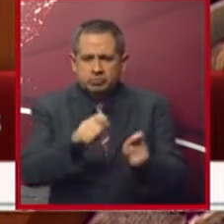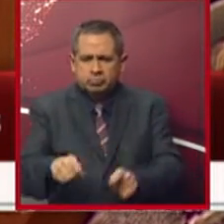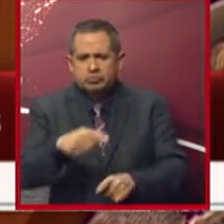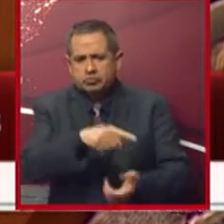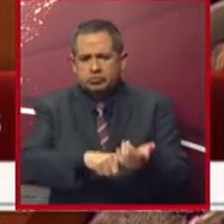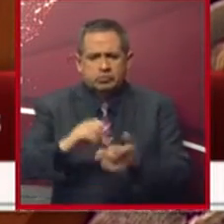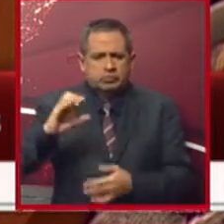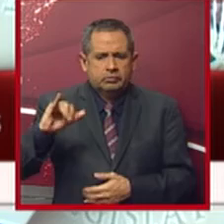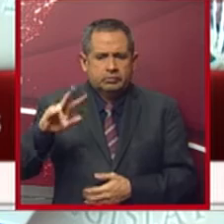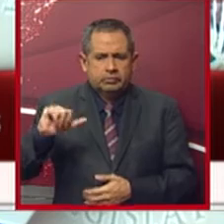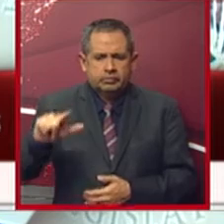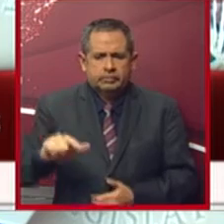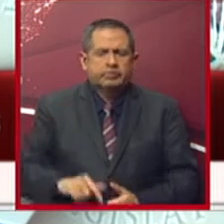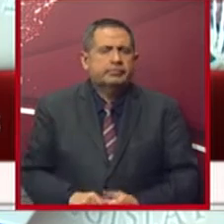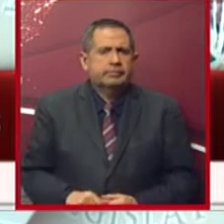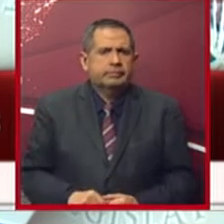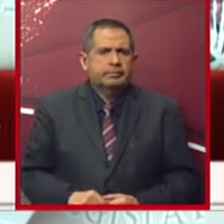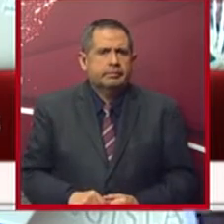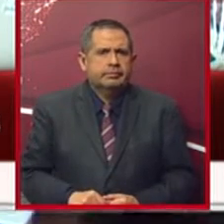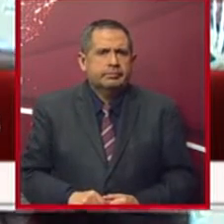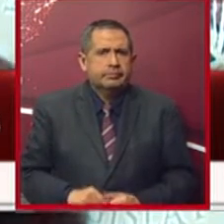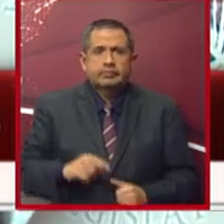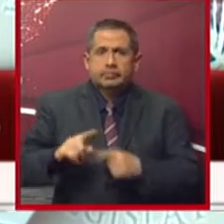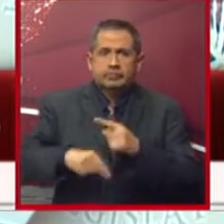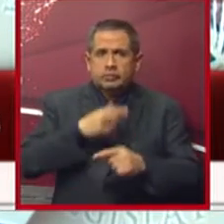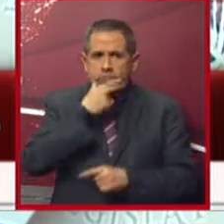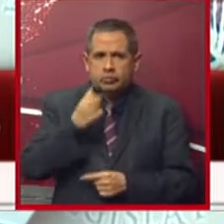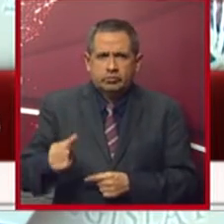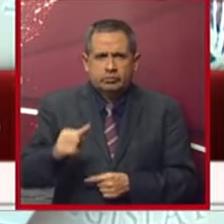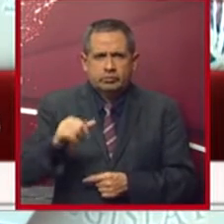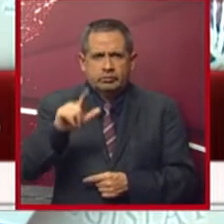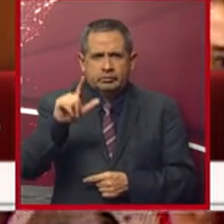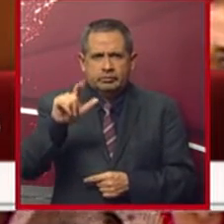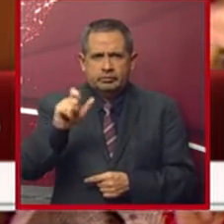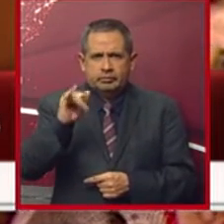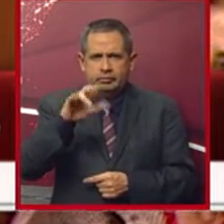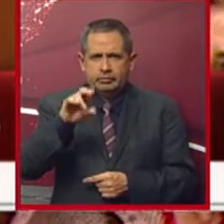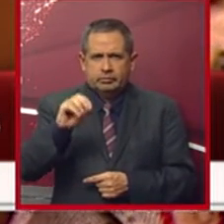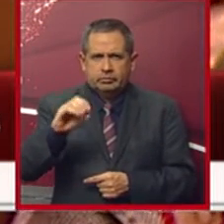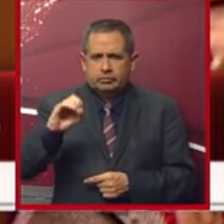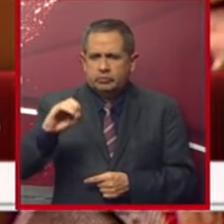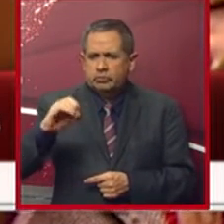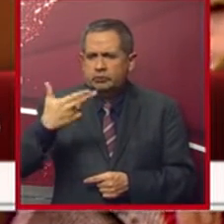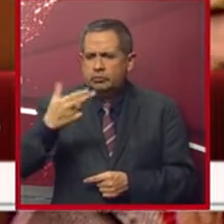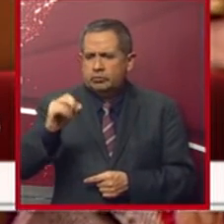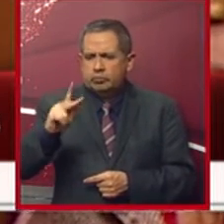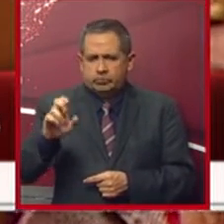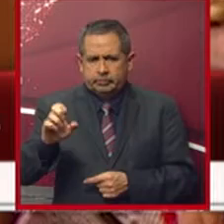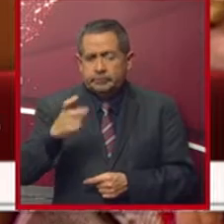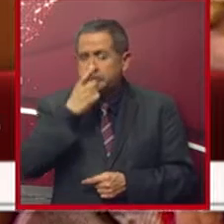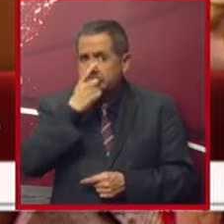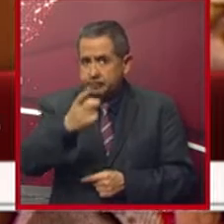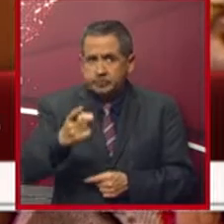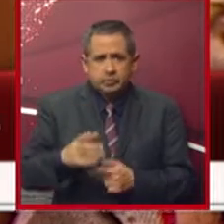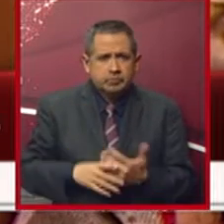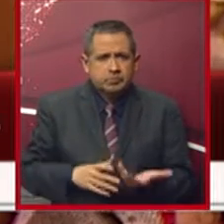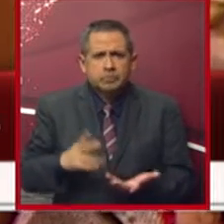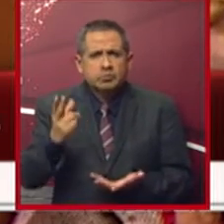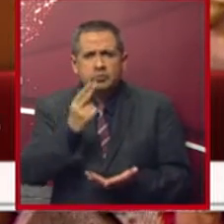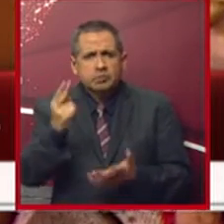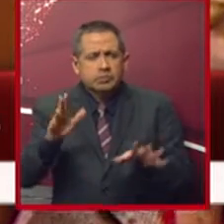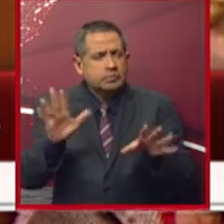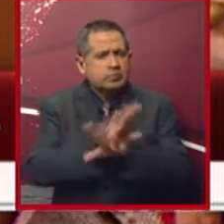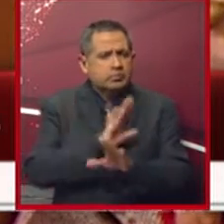pública. Bueno, ya en su intervención el consultor Alejandro Hope dijo que para resolver el conflicto de seguridad en el país no requiere